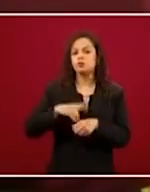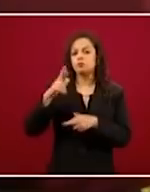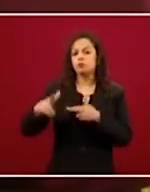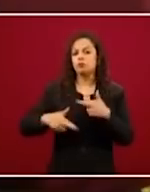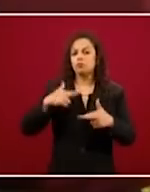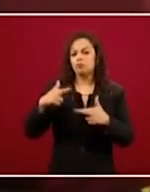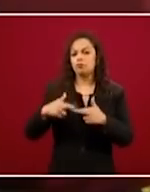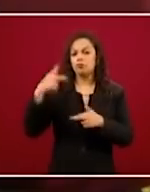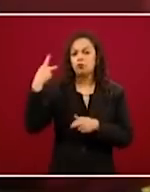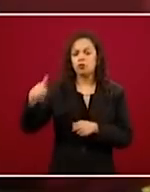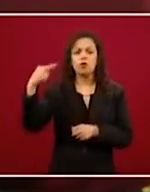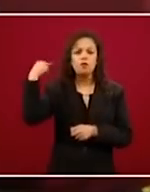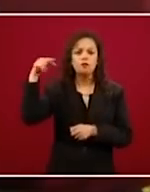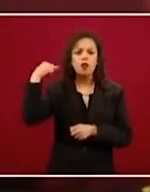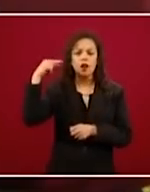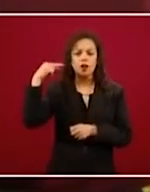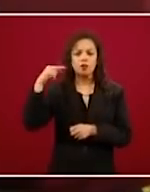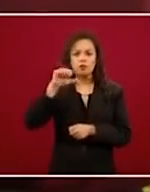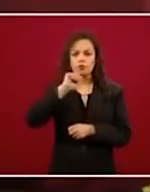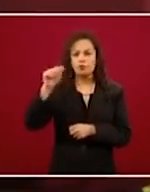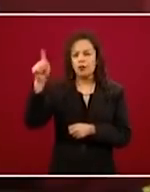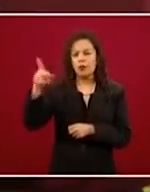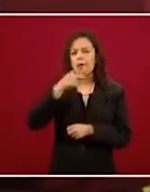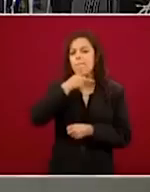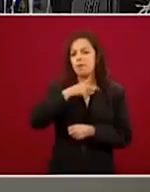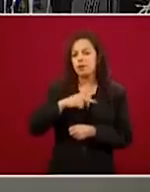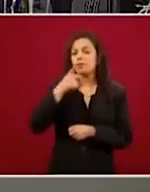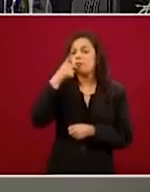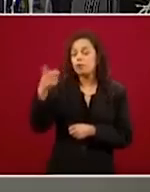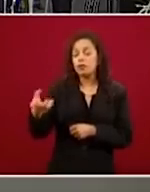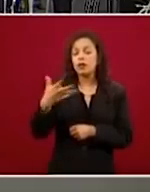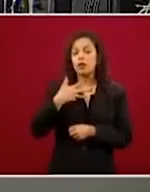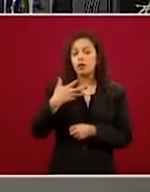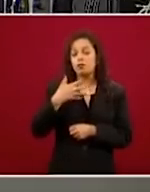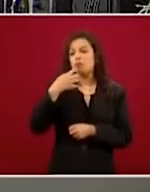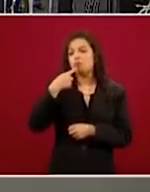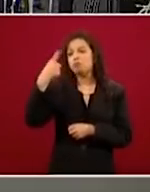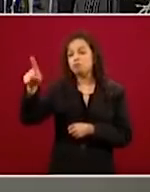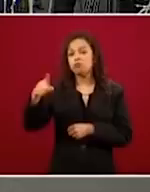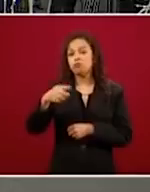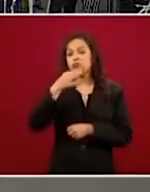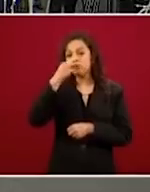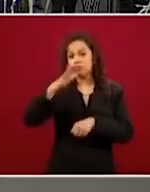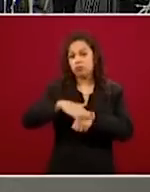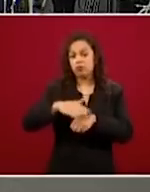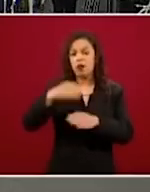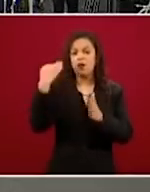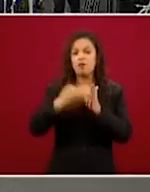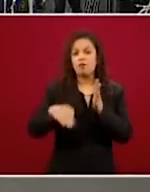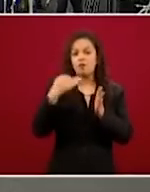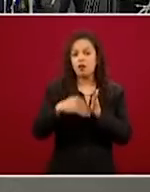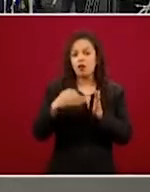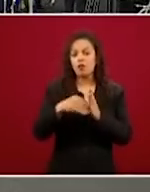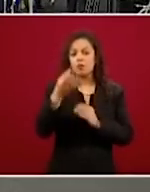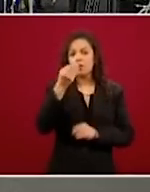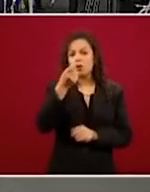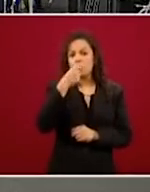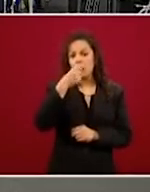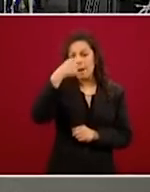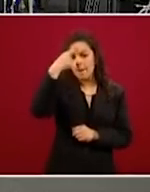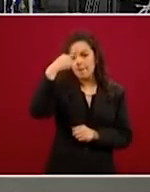veracruz de pemex denuncian que existe falta de medicamentos especialmente en quilín con quimioterapia